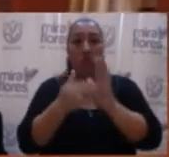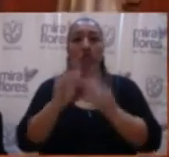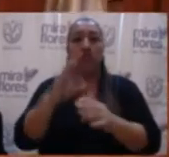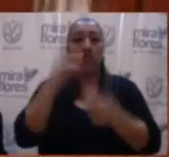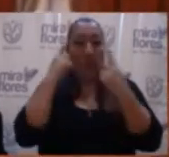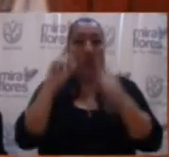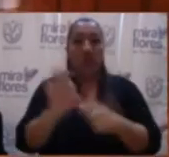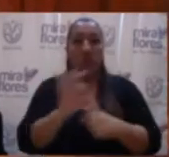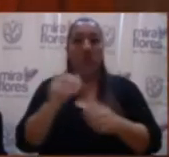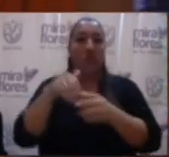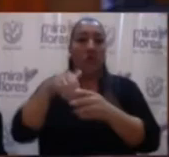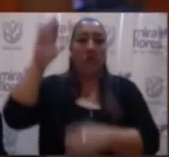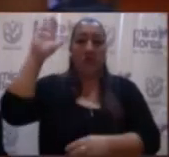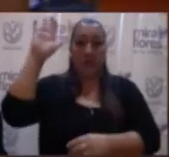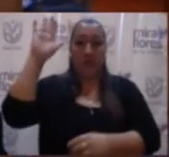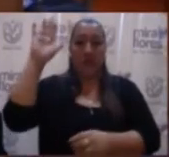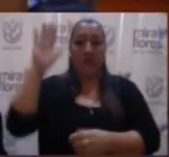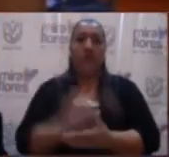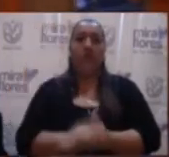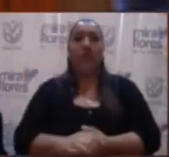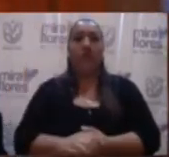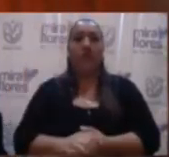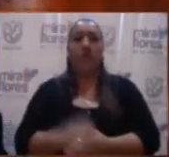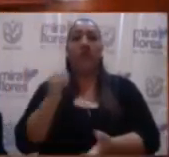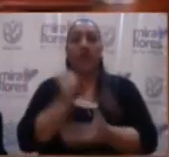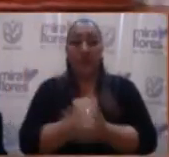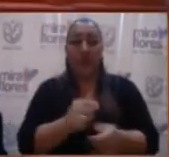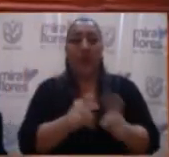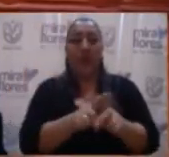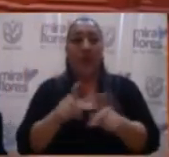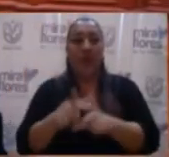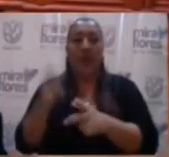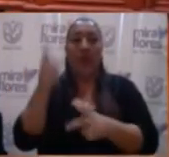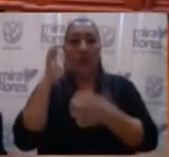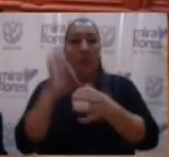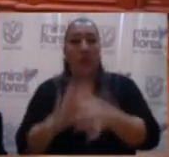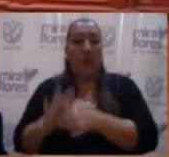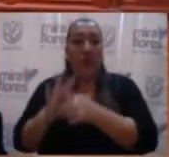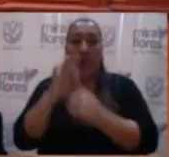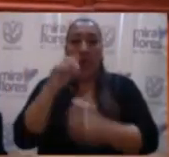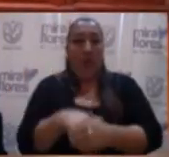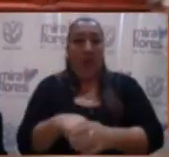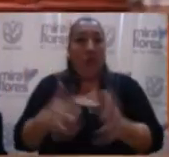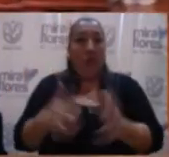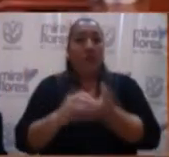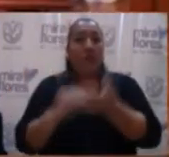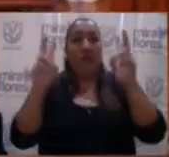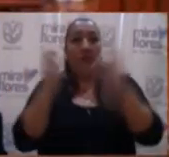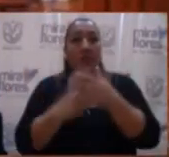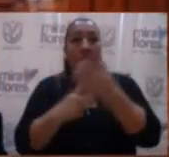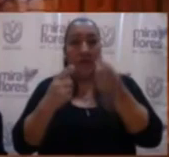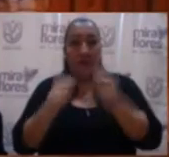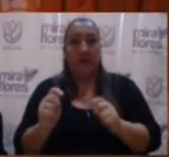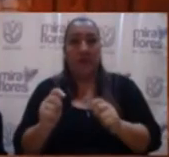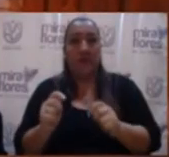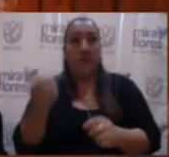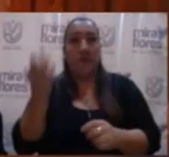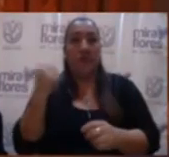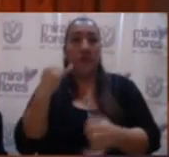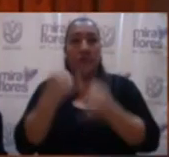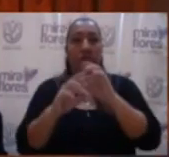en señal de conformidad. Se aprueba también por unanimidad de votos. No habiendo más temas que tratar,